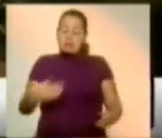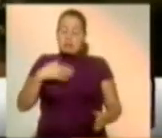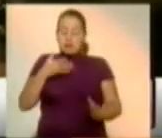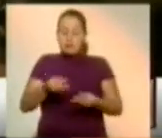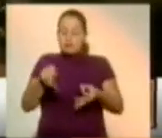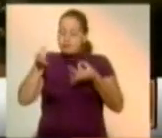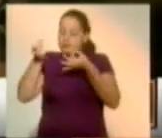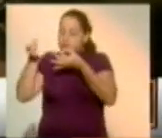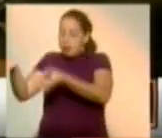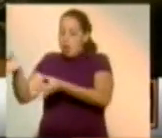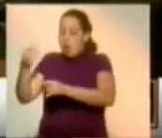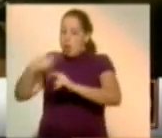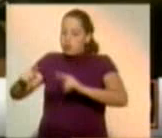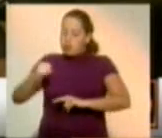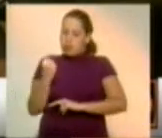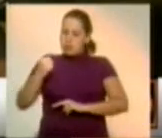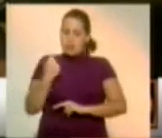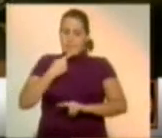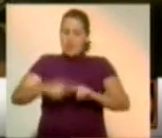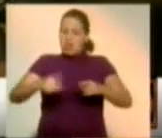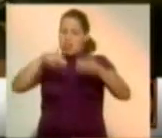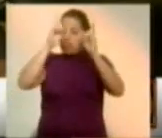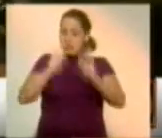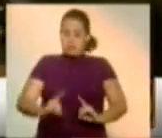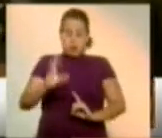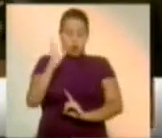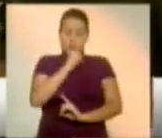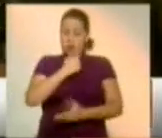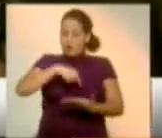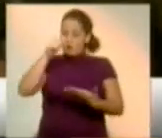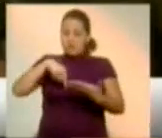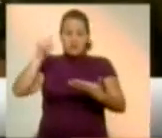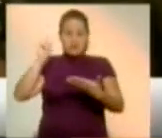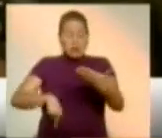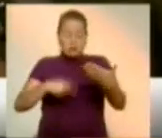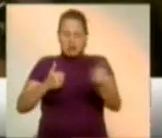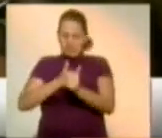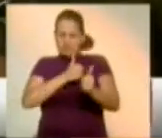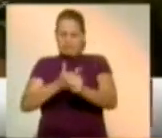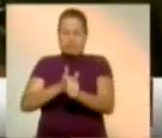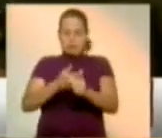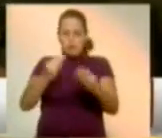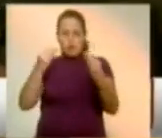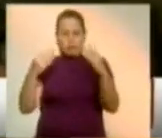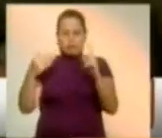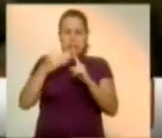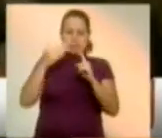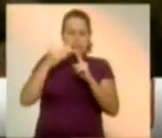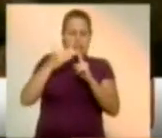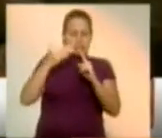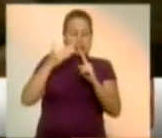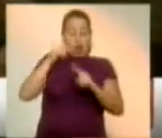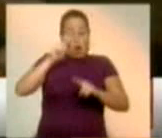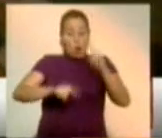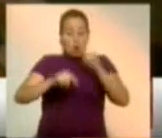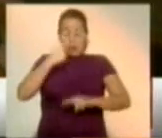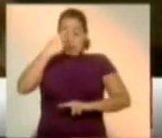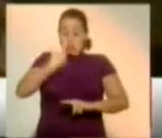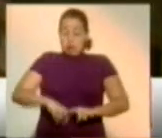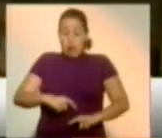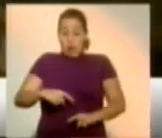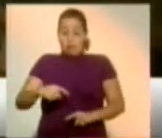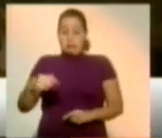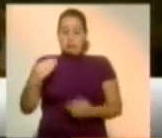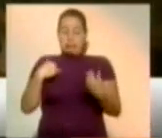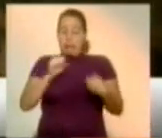al alguacil, pero esa decisión no estaba firmada. El problema es el acoso de la doctora Bénesis Blanco, inclusive yo temo por mi